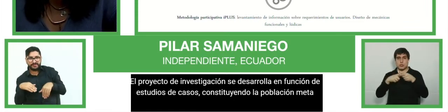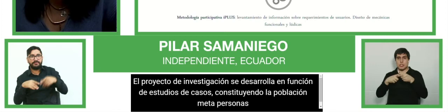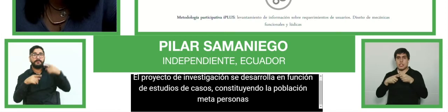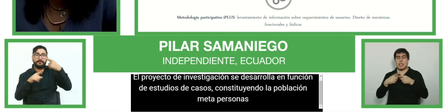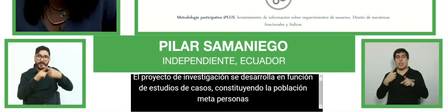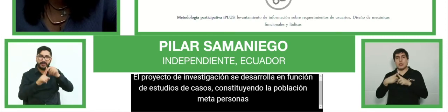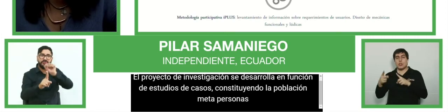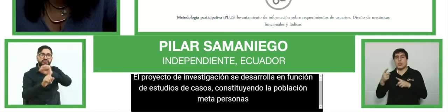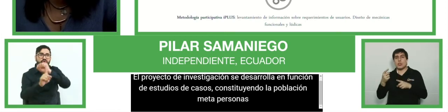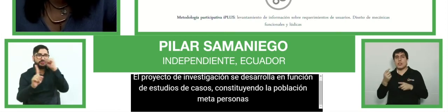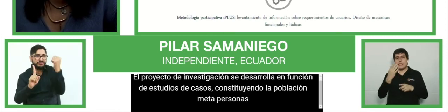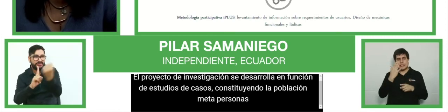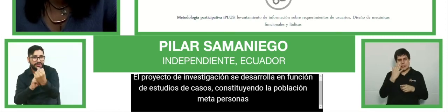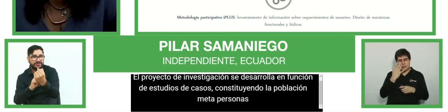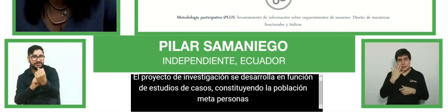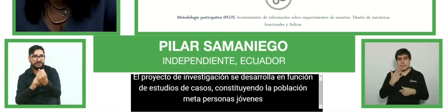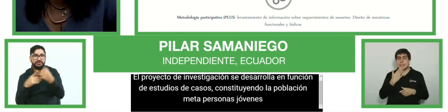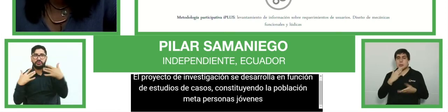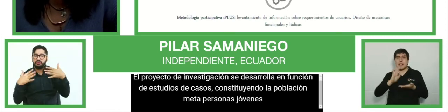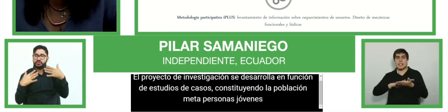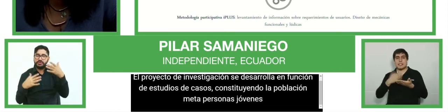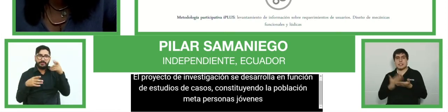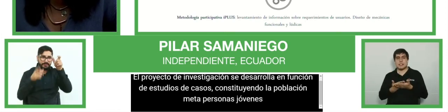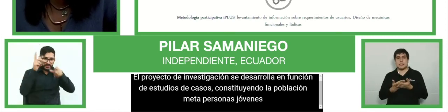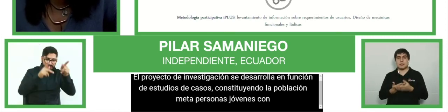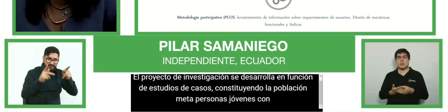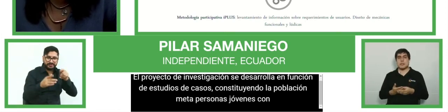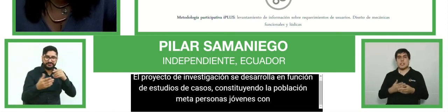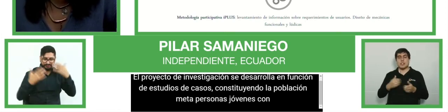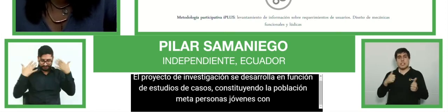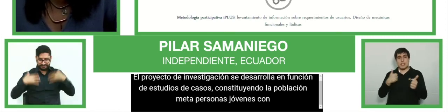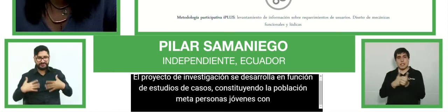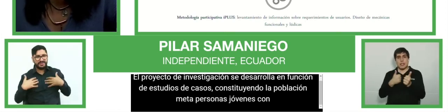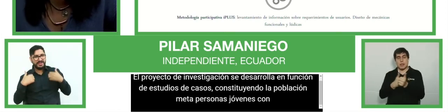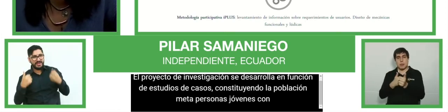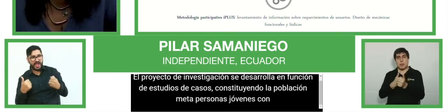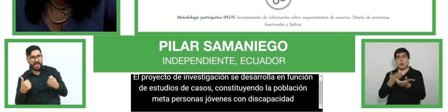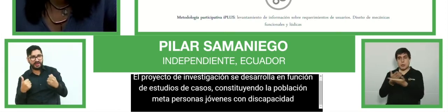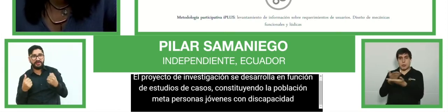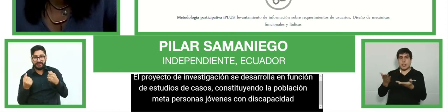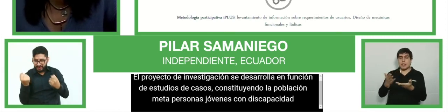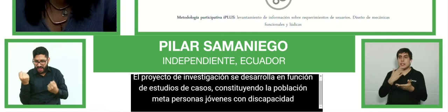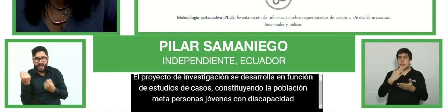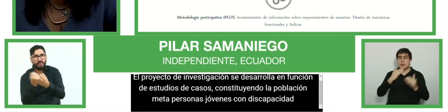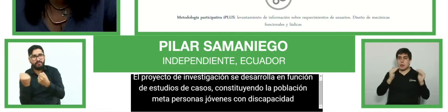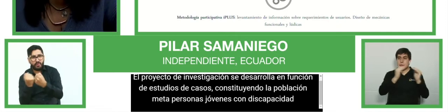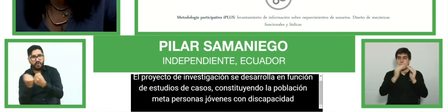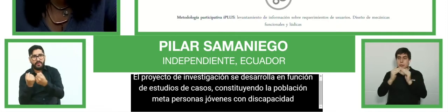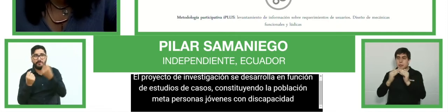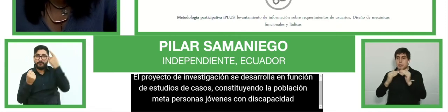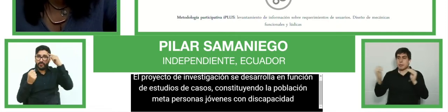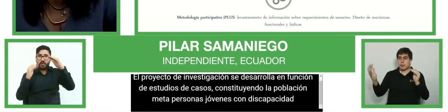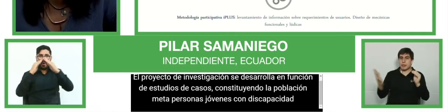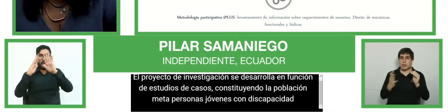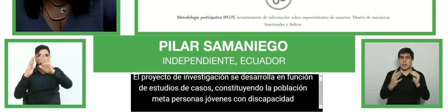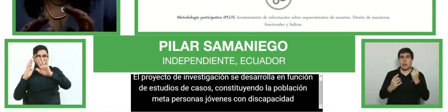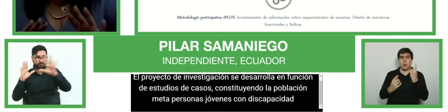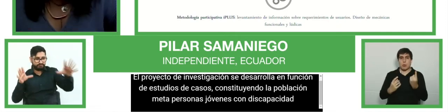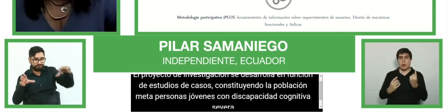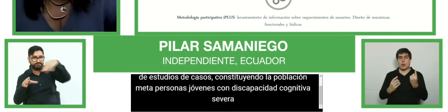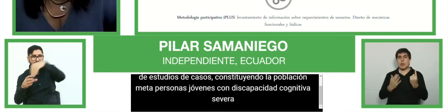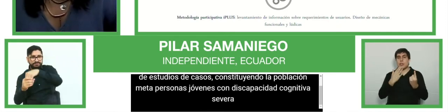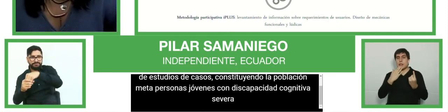de salud, con necesidades intensas de apoyo y de hogares de los quintiles 1 y 2,